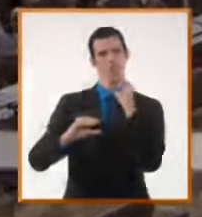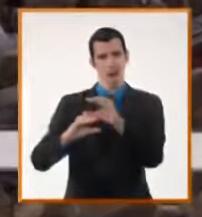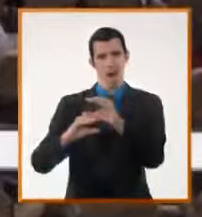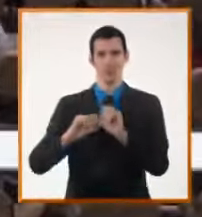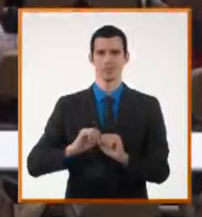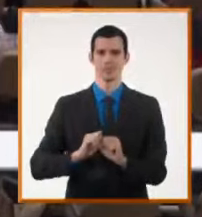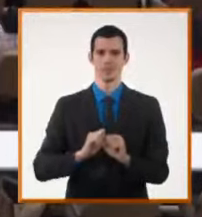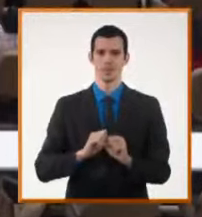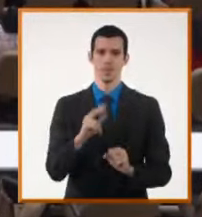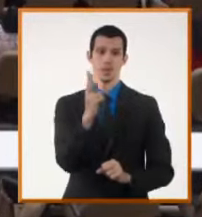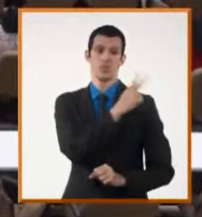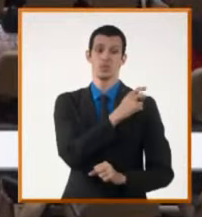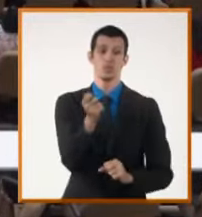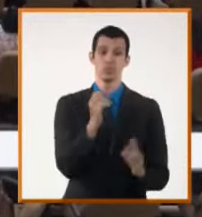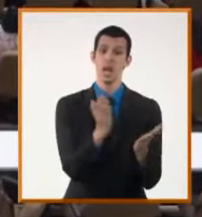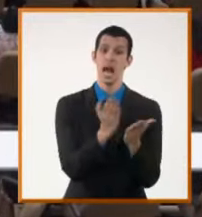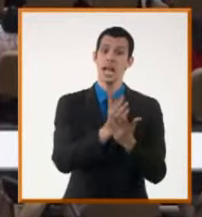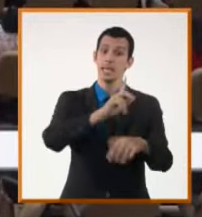Compañeras y compañeros,